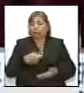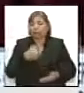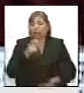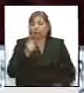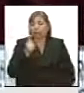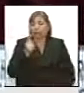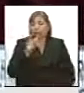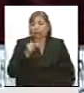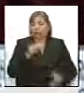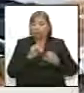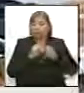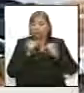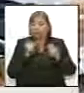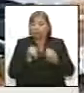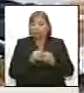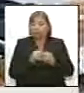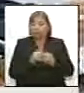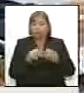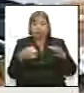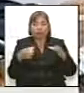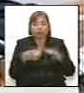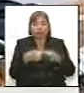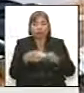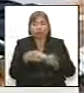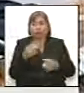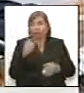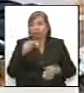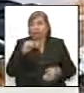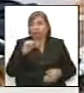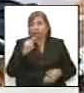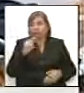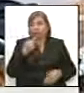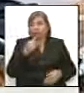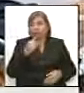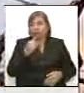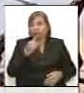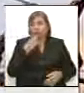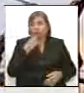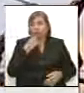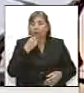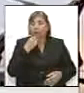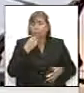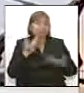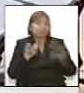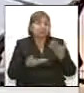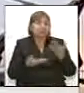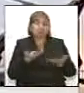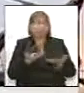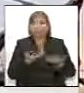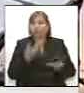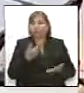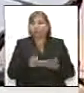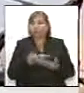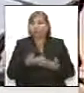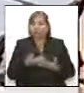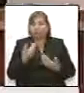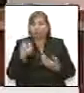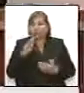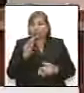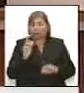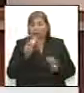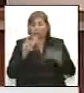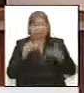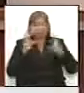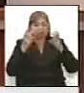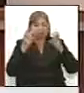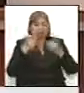una sesión plenaria. Los congresistas Alberto Quintanilla y Mauricio Mulder consideraron que la acusación formulada no era un tema que